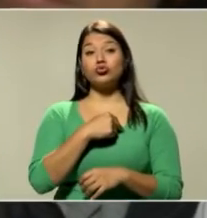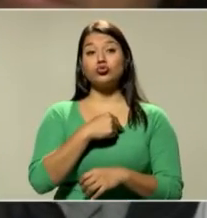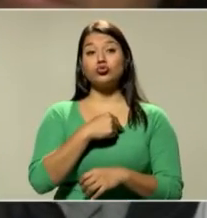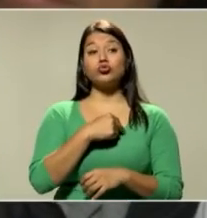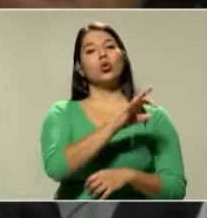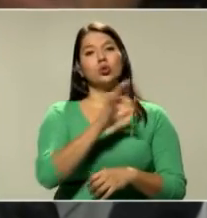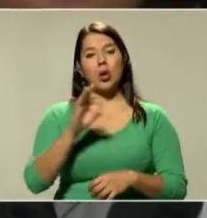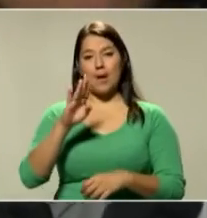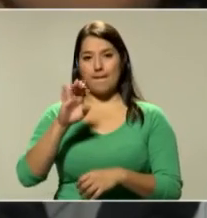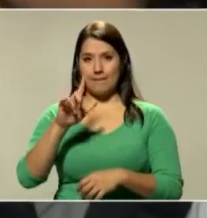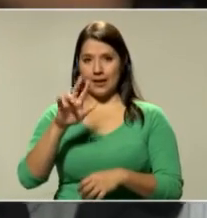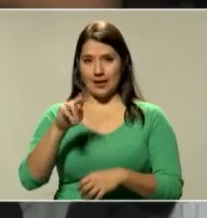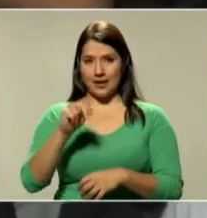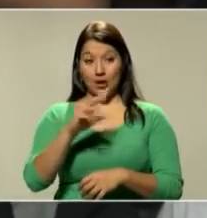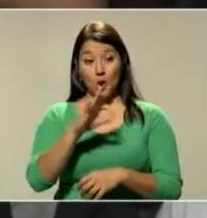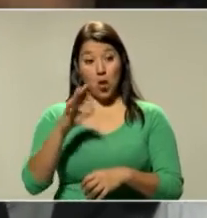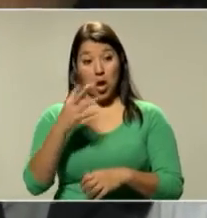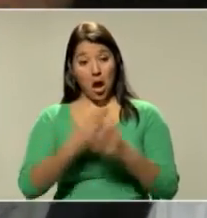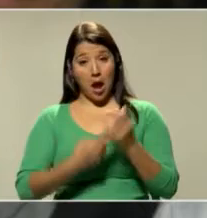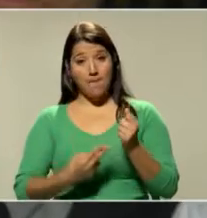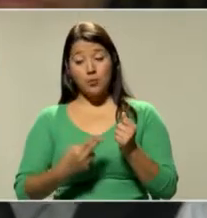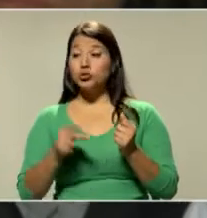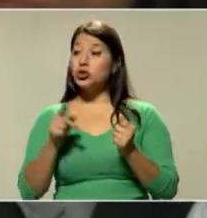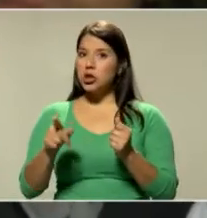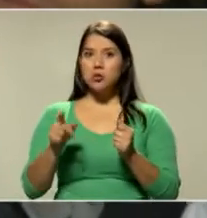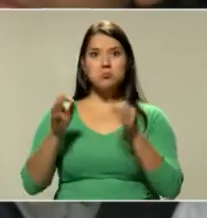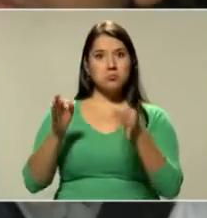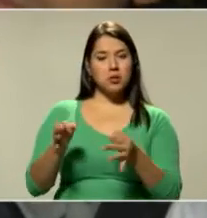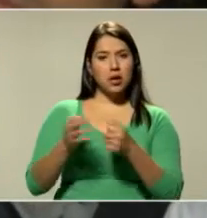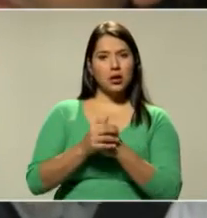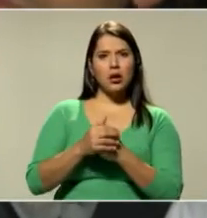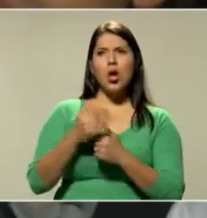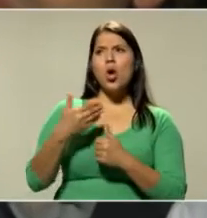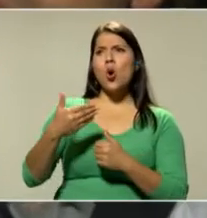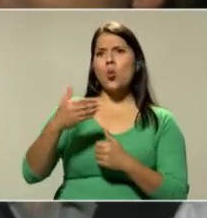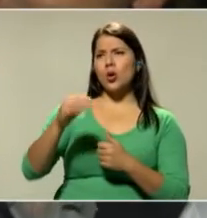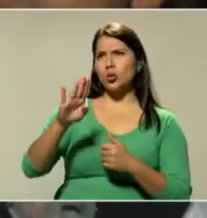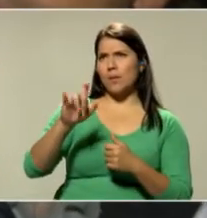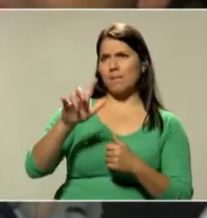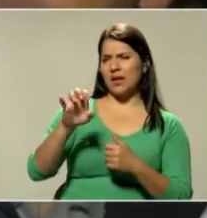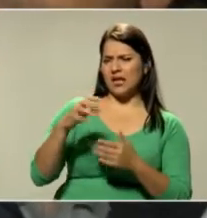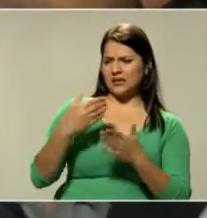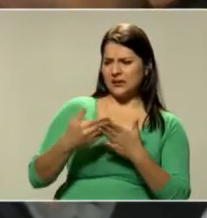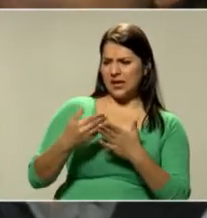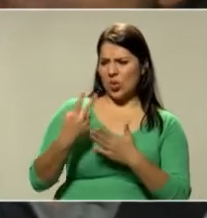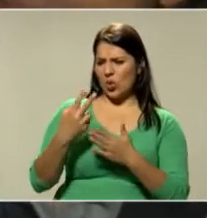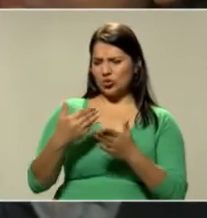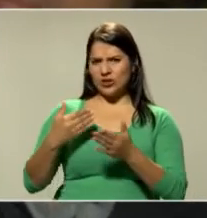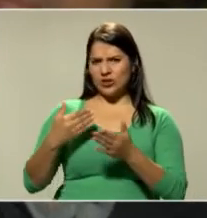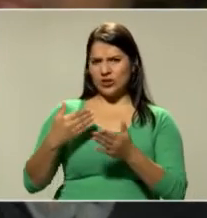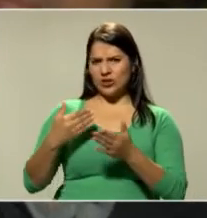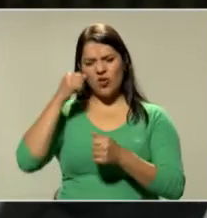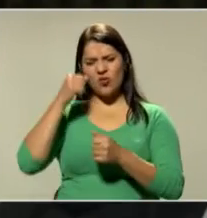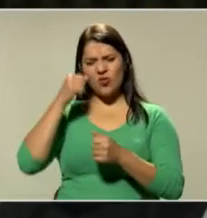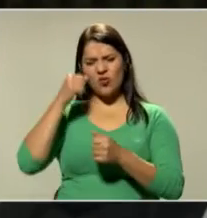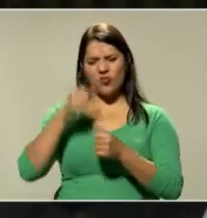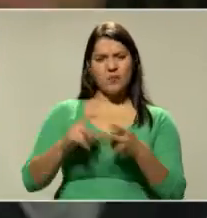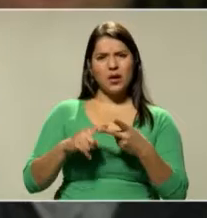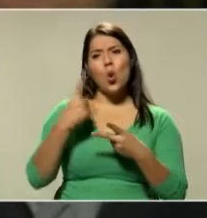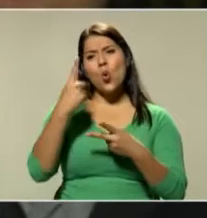juntos. Nos resultó muy bien. El momento que Belém pelea, creo, dos semifinales, o no me acuerdo bien, que una pasamos por